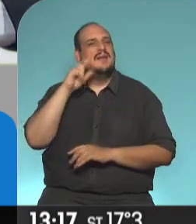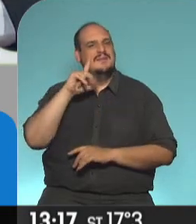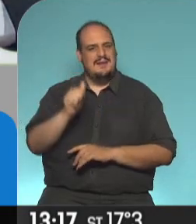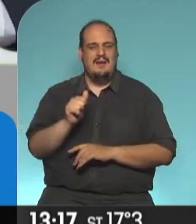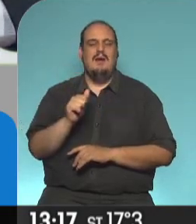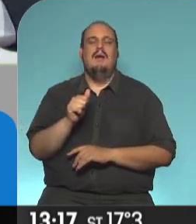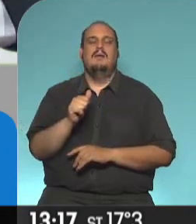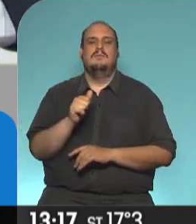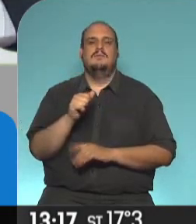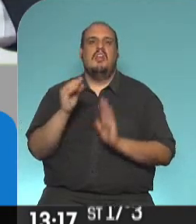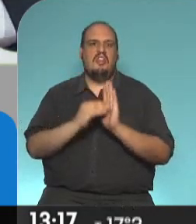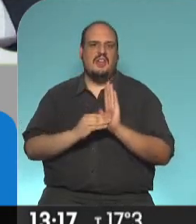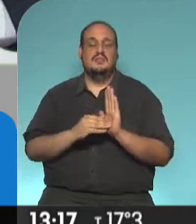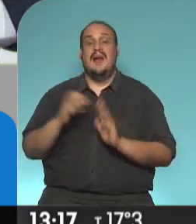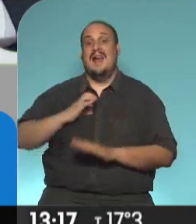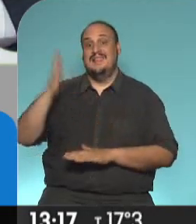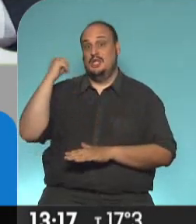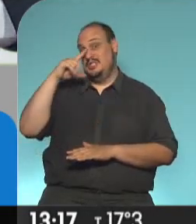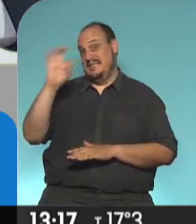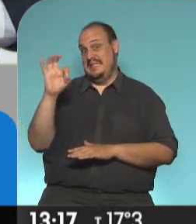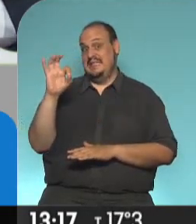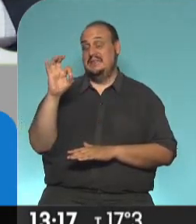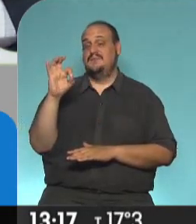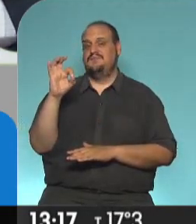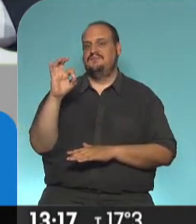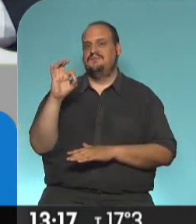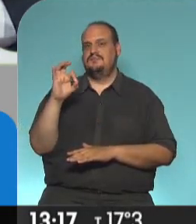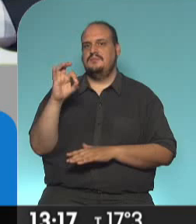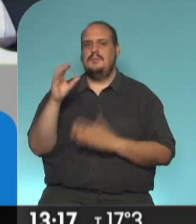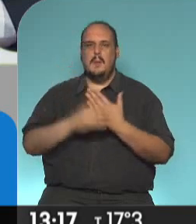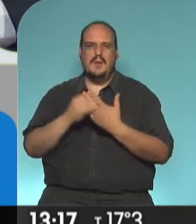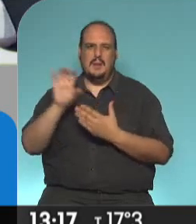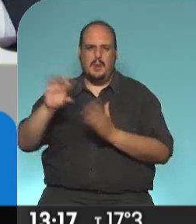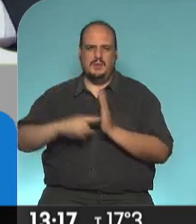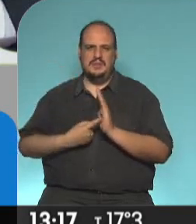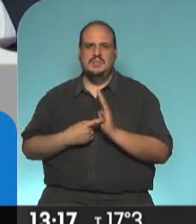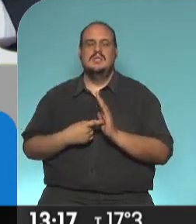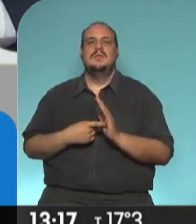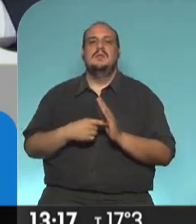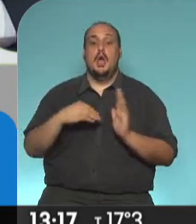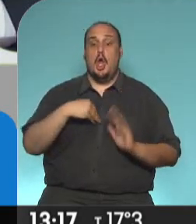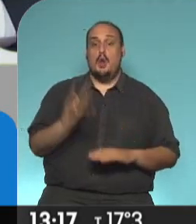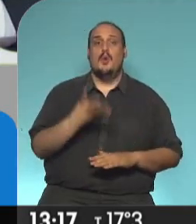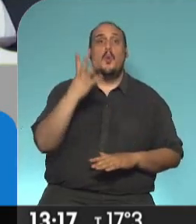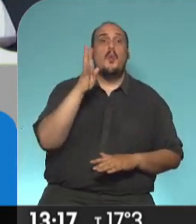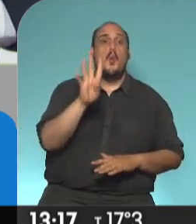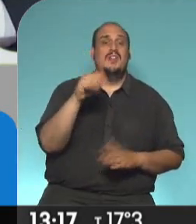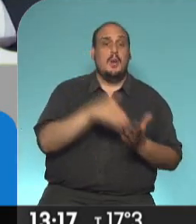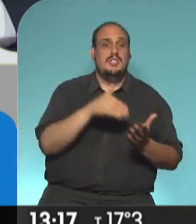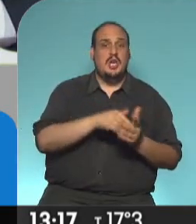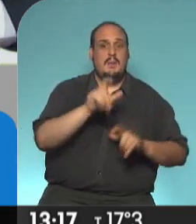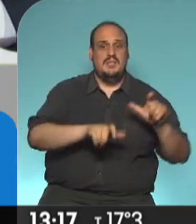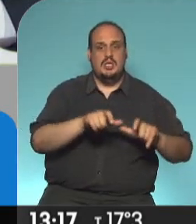a algunos datos en los años 70 contaba garcía urbano eran cuatro millones de personas hoy el conurbano son